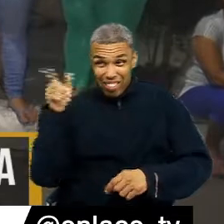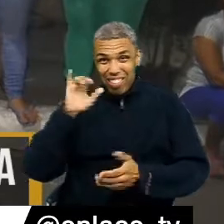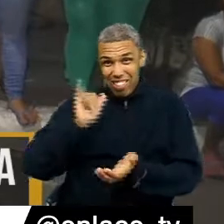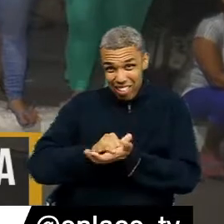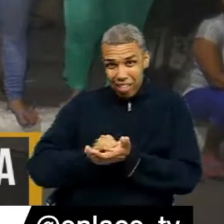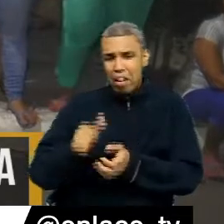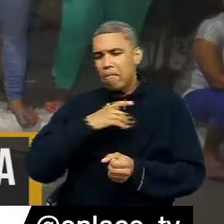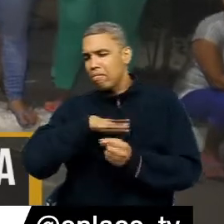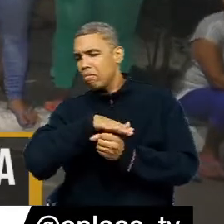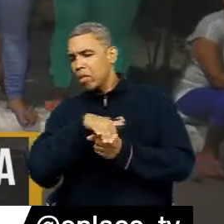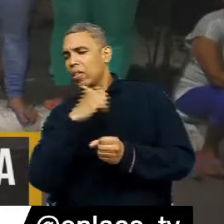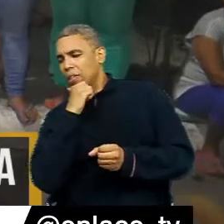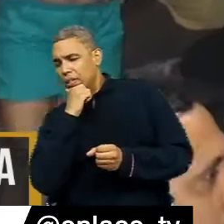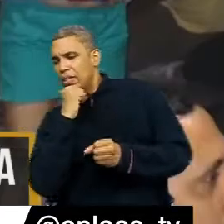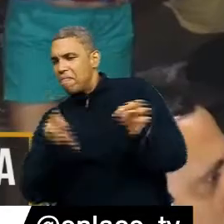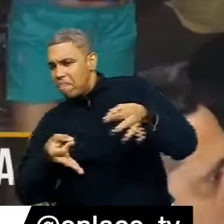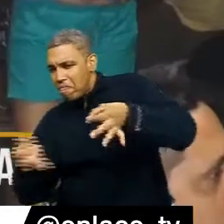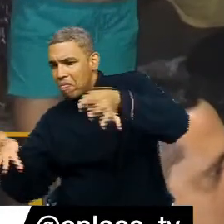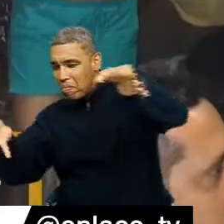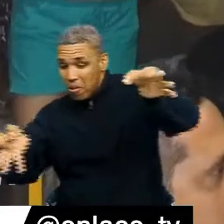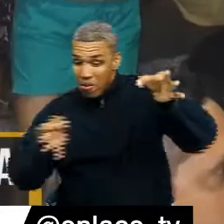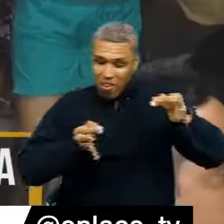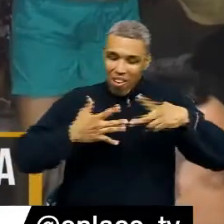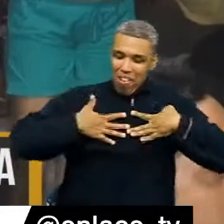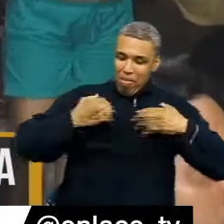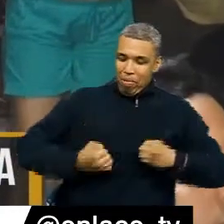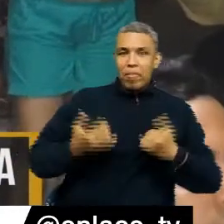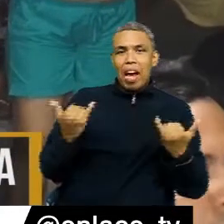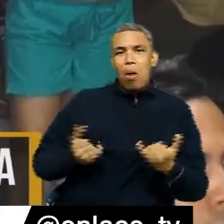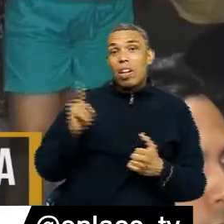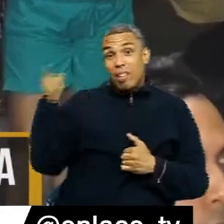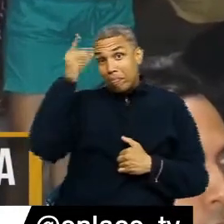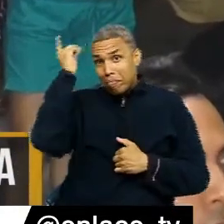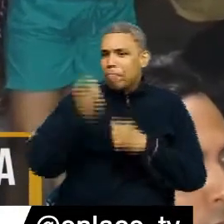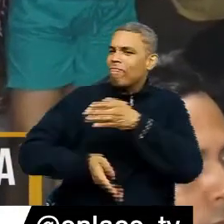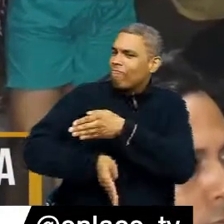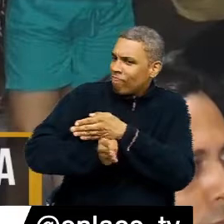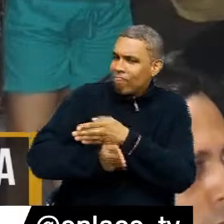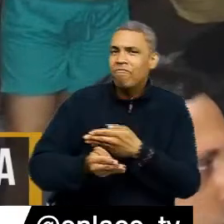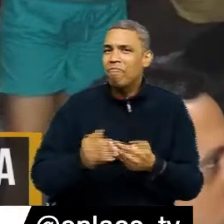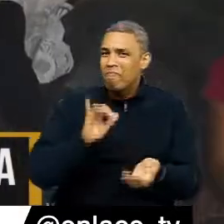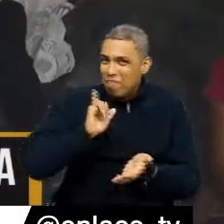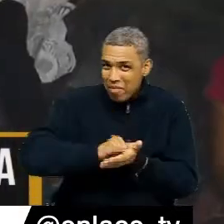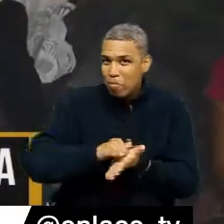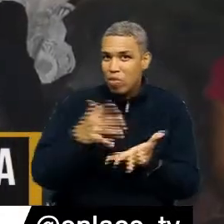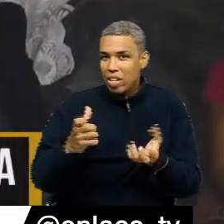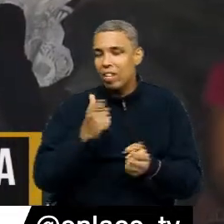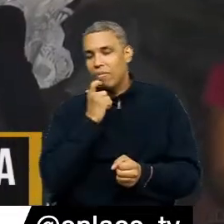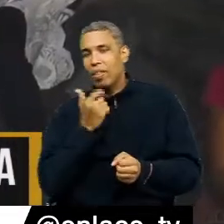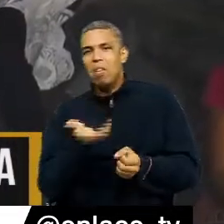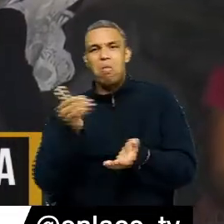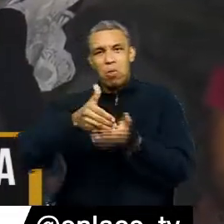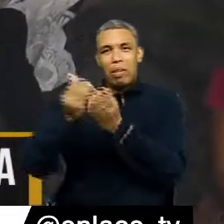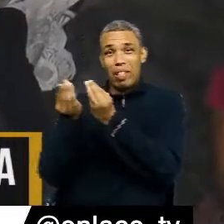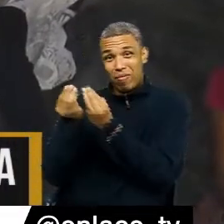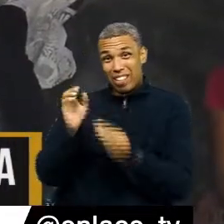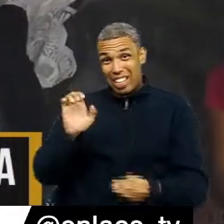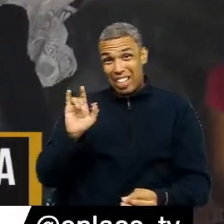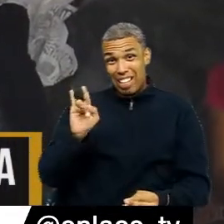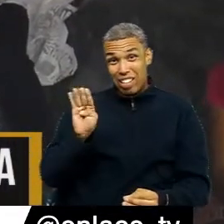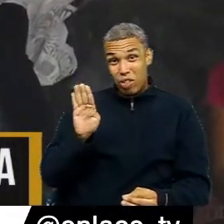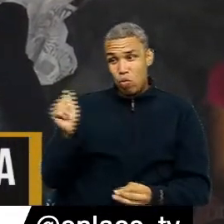gobierno de Darío Echeverry Serrano de dar continuidad a la legalización de los predios, volvieron a este barrio para que la comunidad cuente por